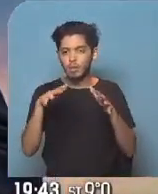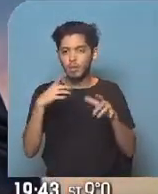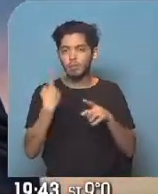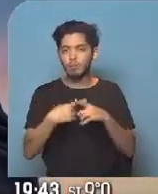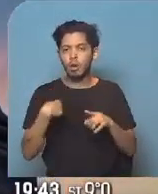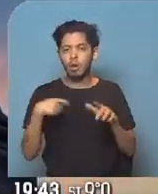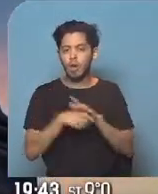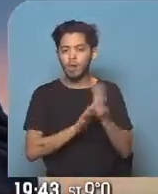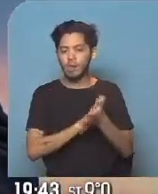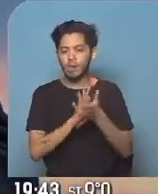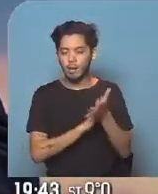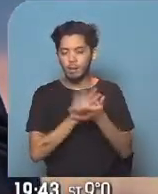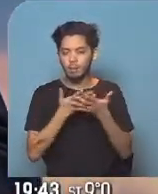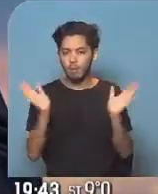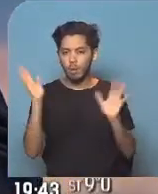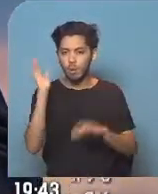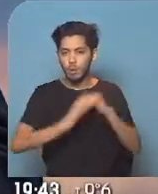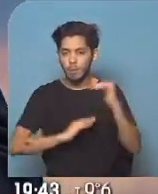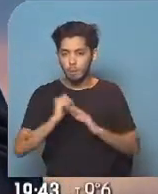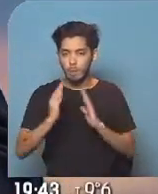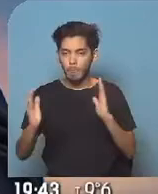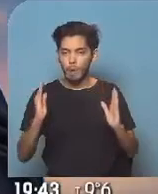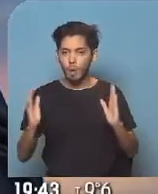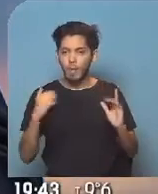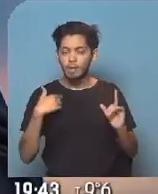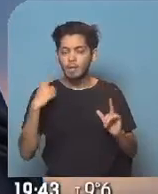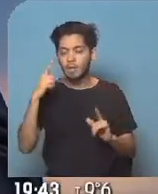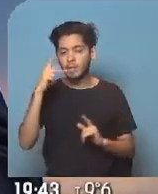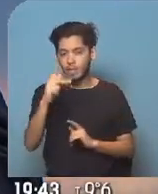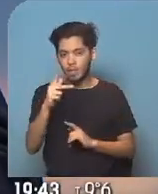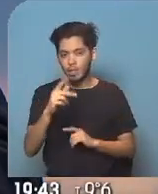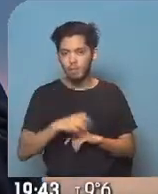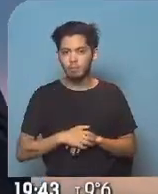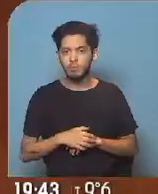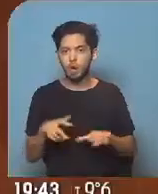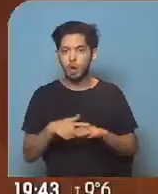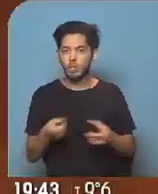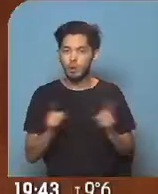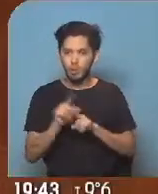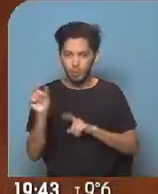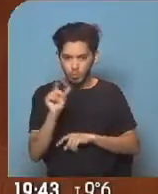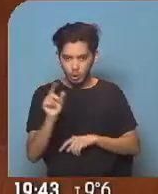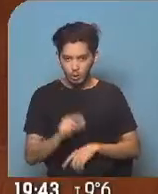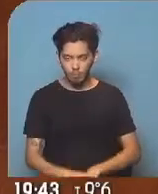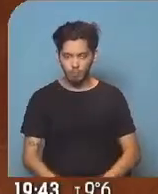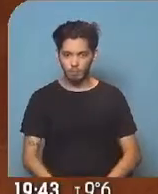las coimas en la obra pública durante el kirchnerismo. Breve pausa y seguimos en el Noticiero Central.